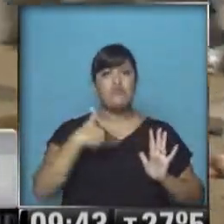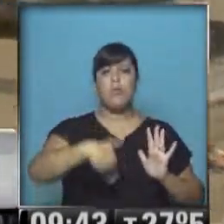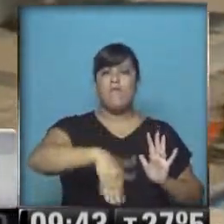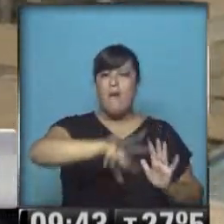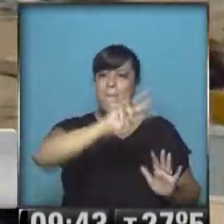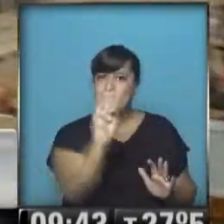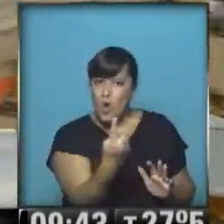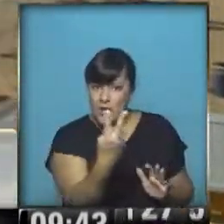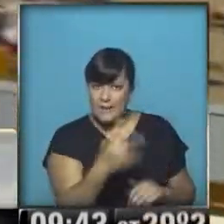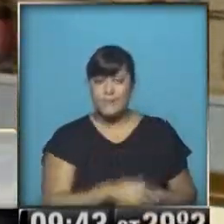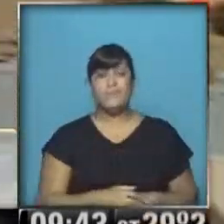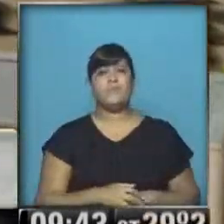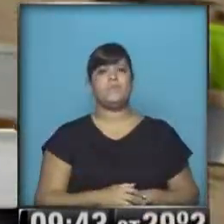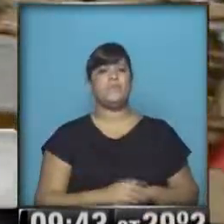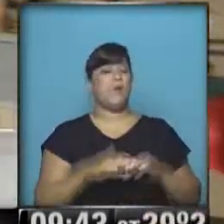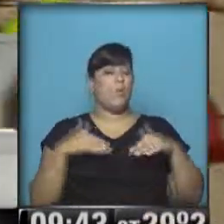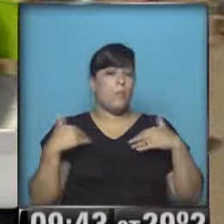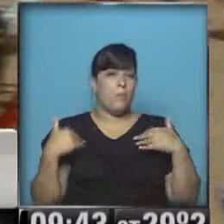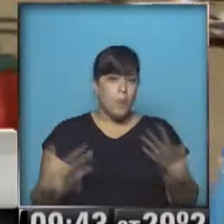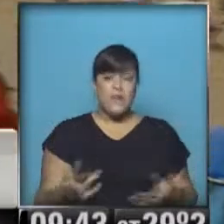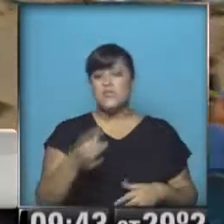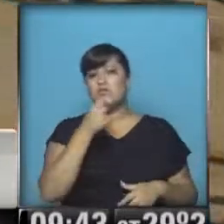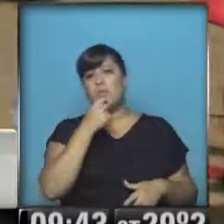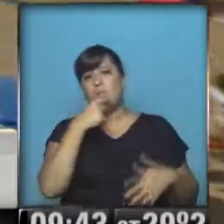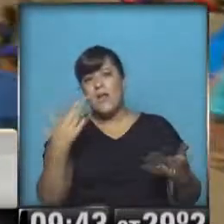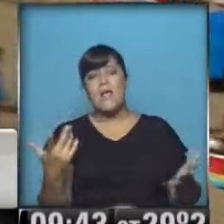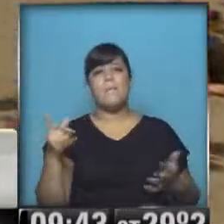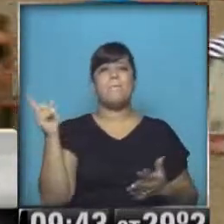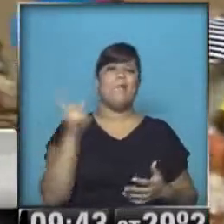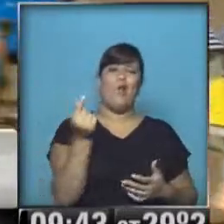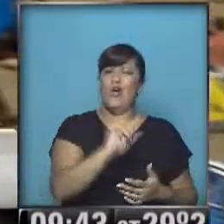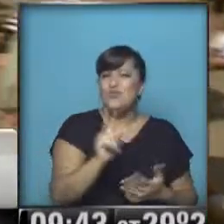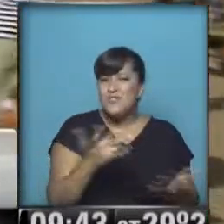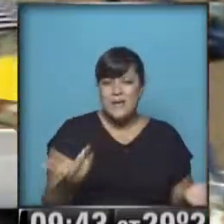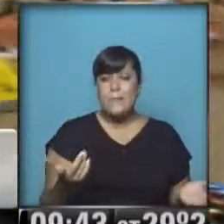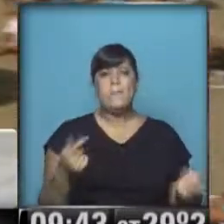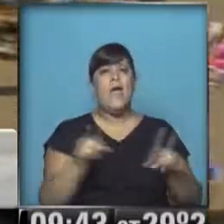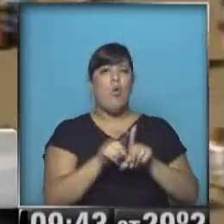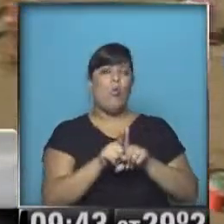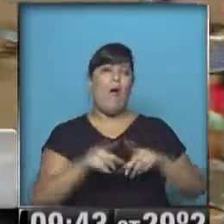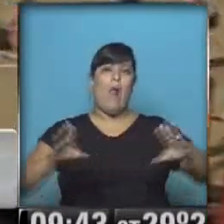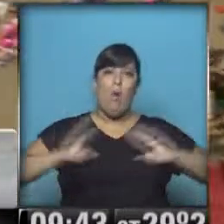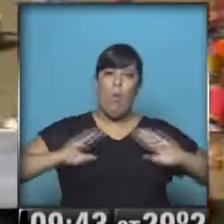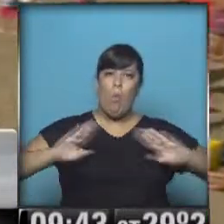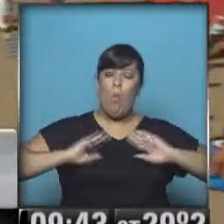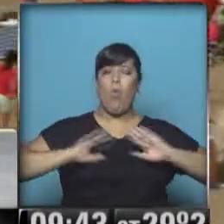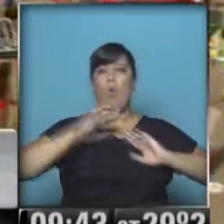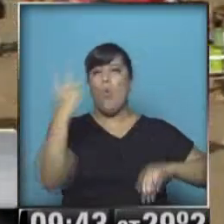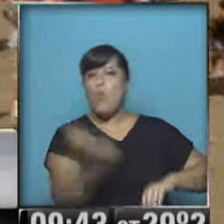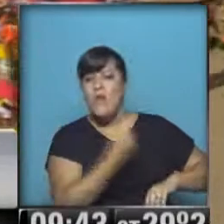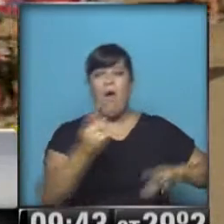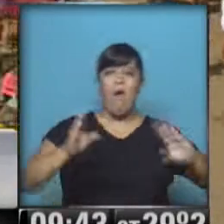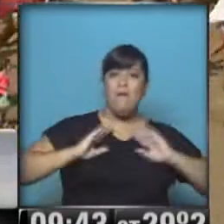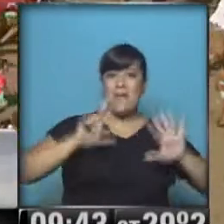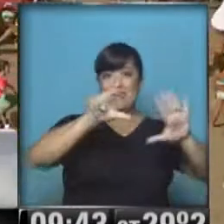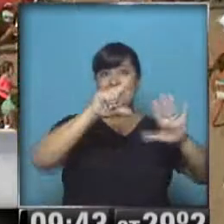Y por eso es que, por ejemplo, no sirve mucho hacer actividad física, a lo mejor una hora de actividad física